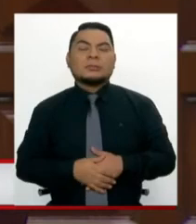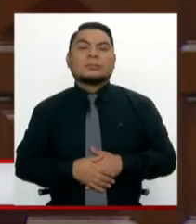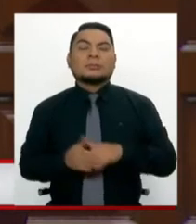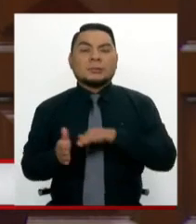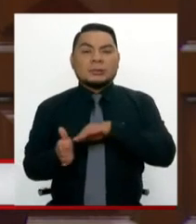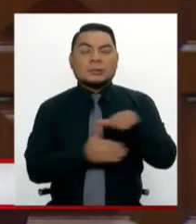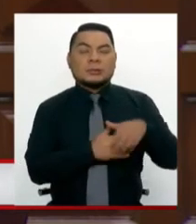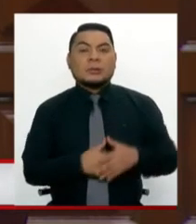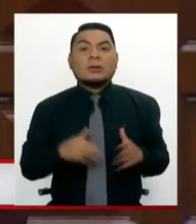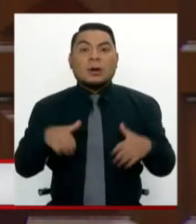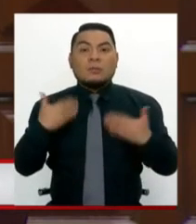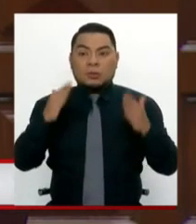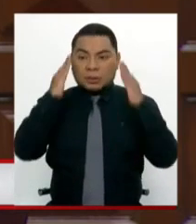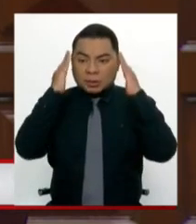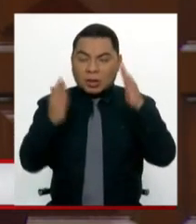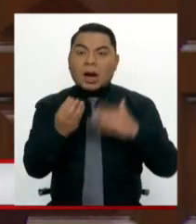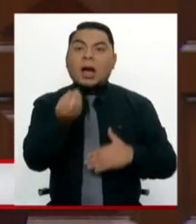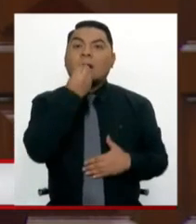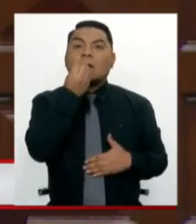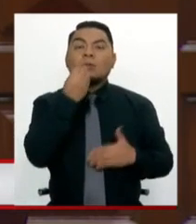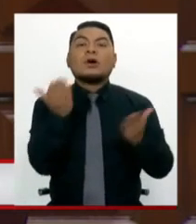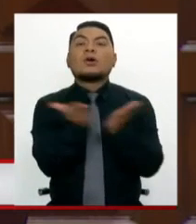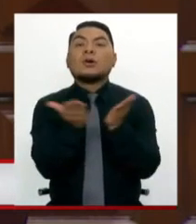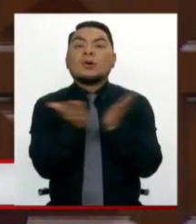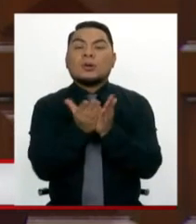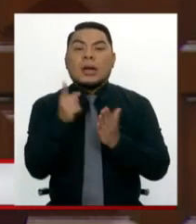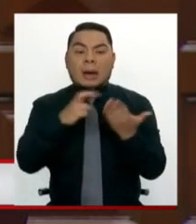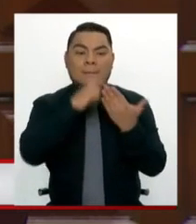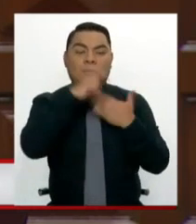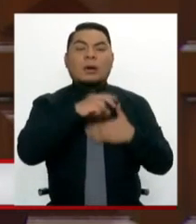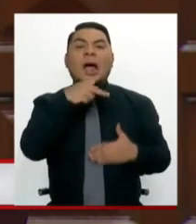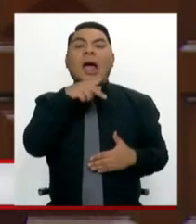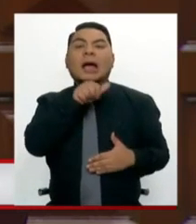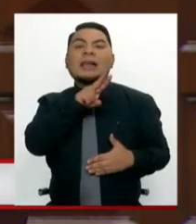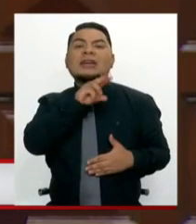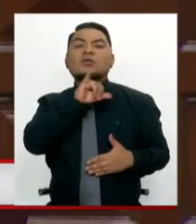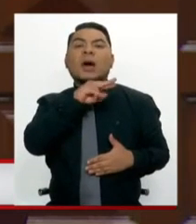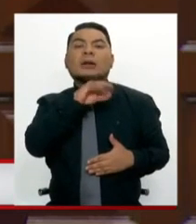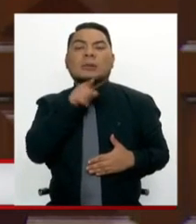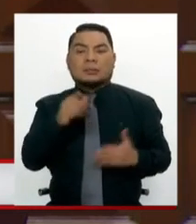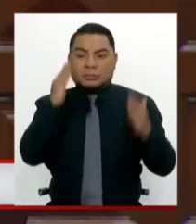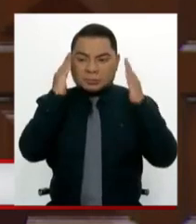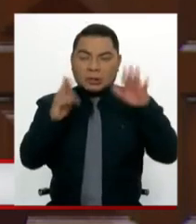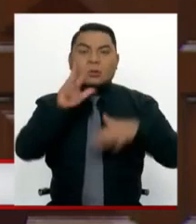Para asegurar la atención alimentaria escolar, el programa Caliwarma atendió a